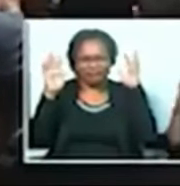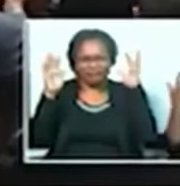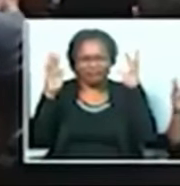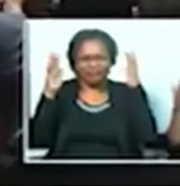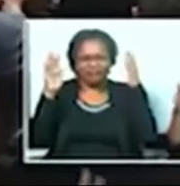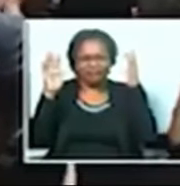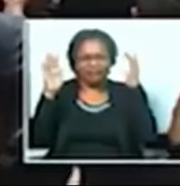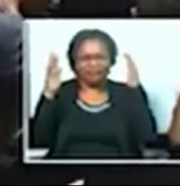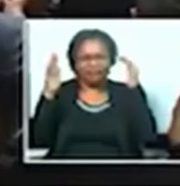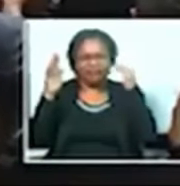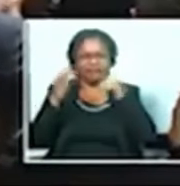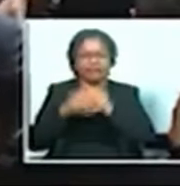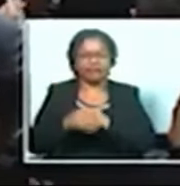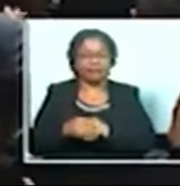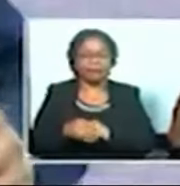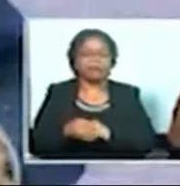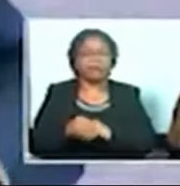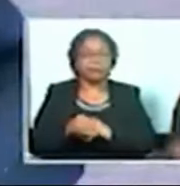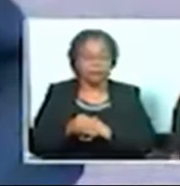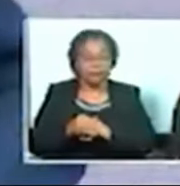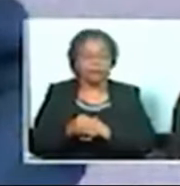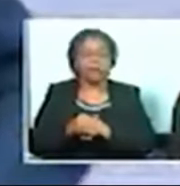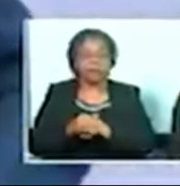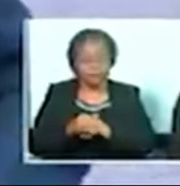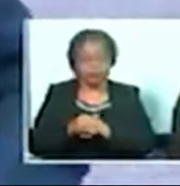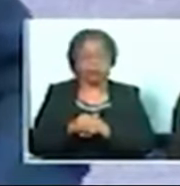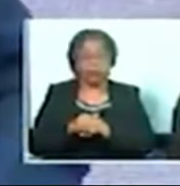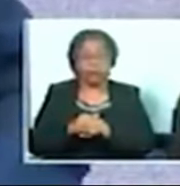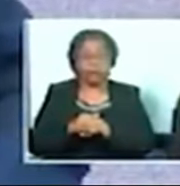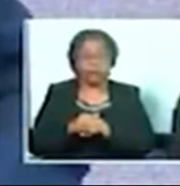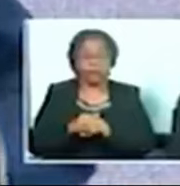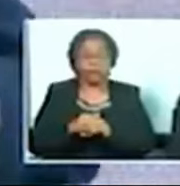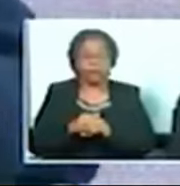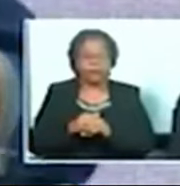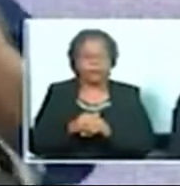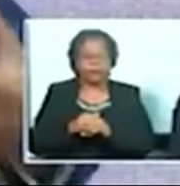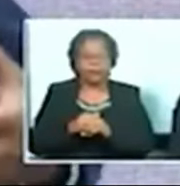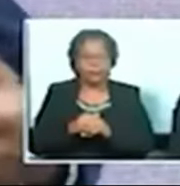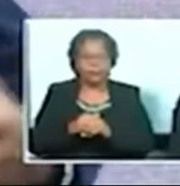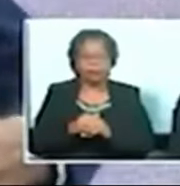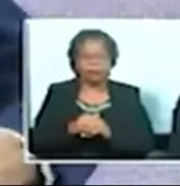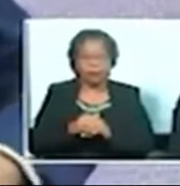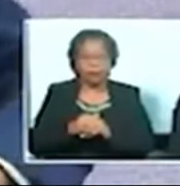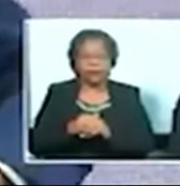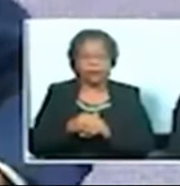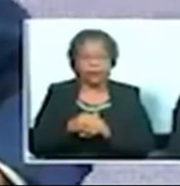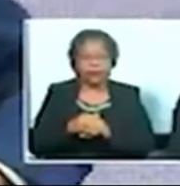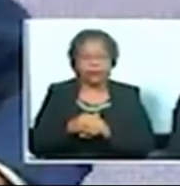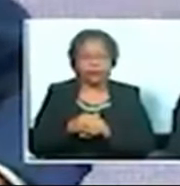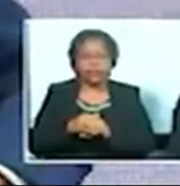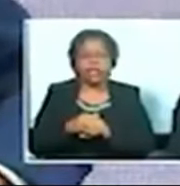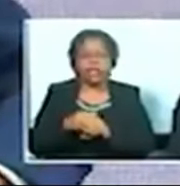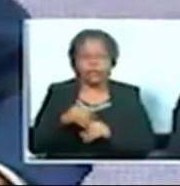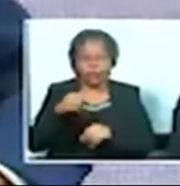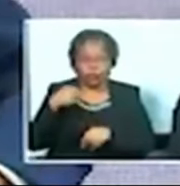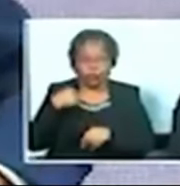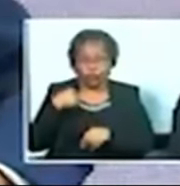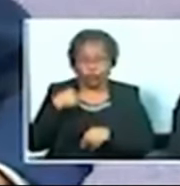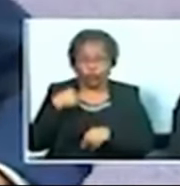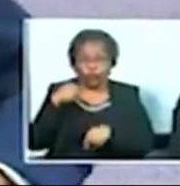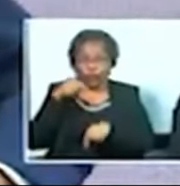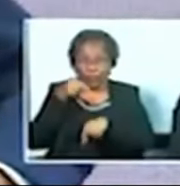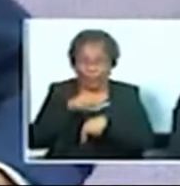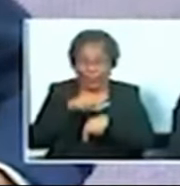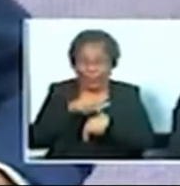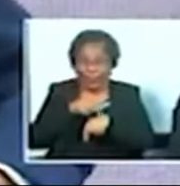20 años, de acuerdo a lo que dijo el legislador, tomando en cuenta que se produjo en un periodo electoral. Esos son